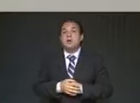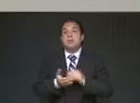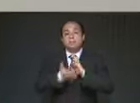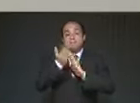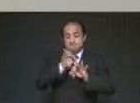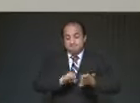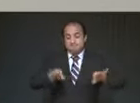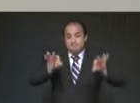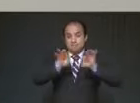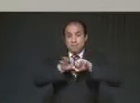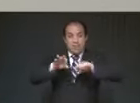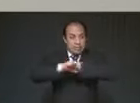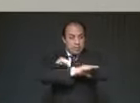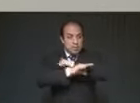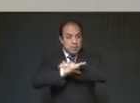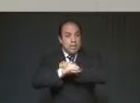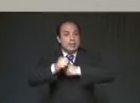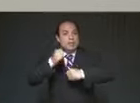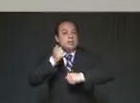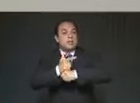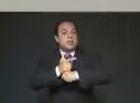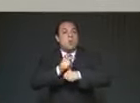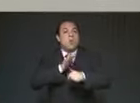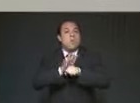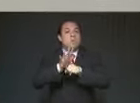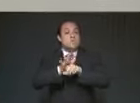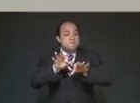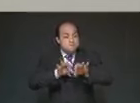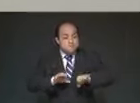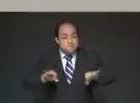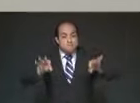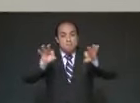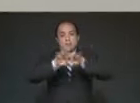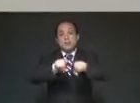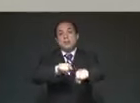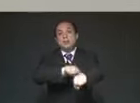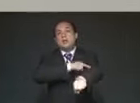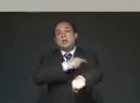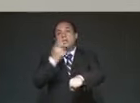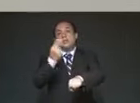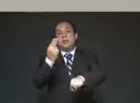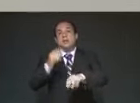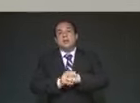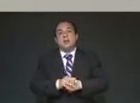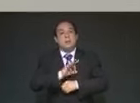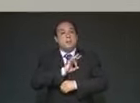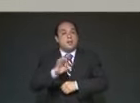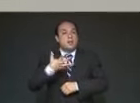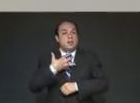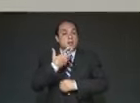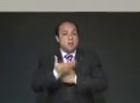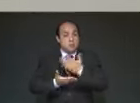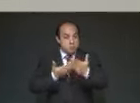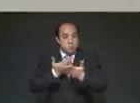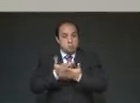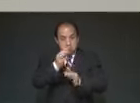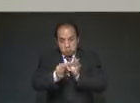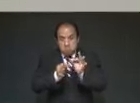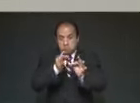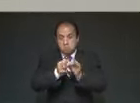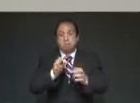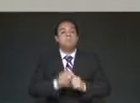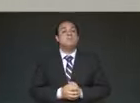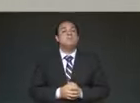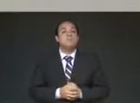nos dimos cuenta pues de la magnitud y de la longitud que requería para poder suministrar un servicio adecuado.